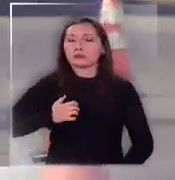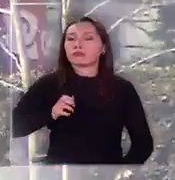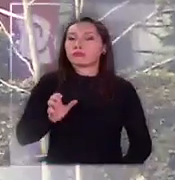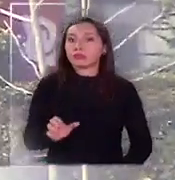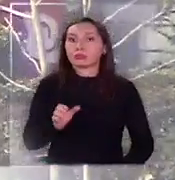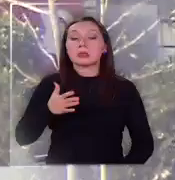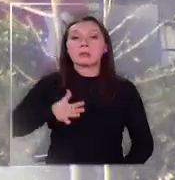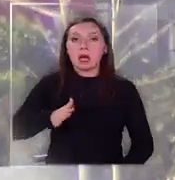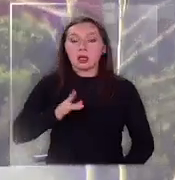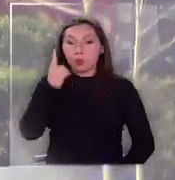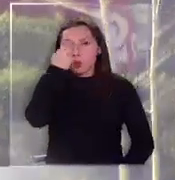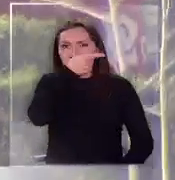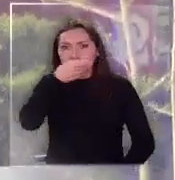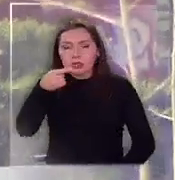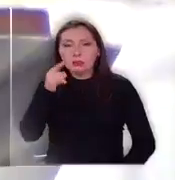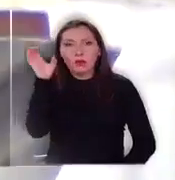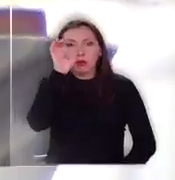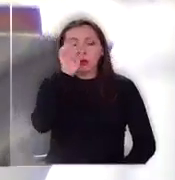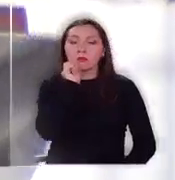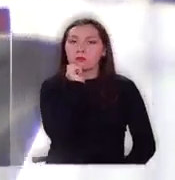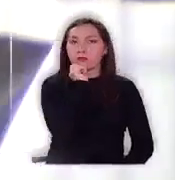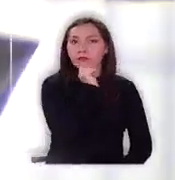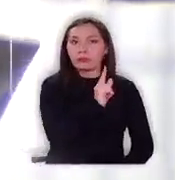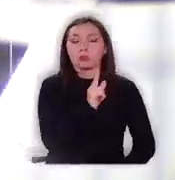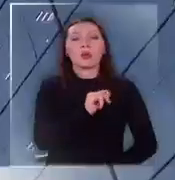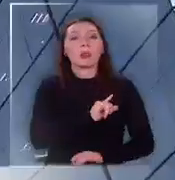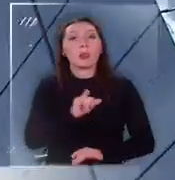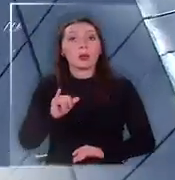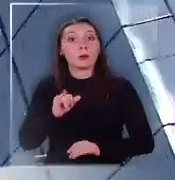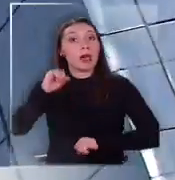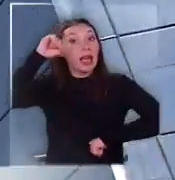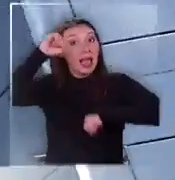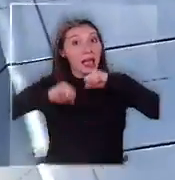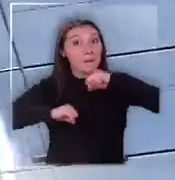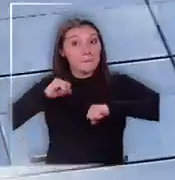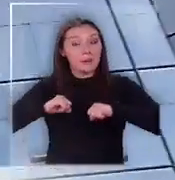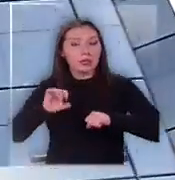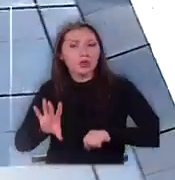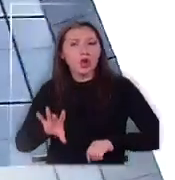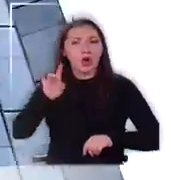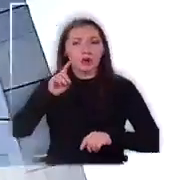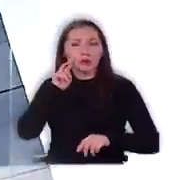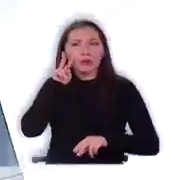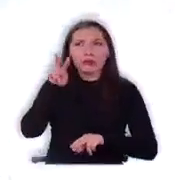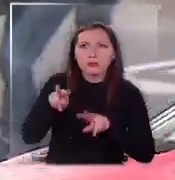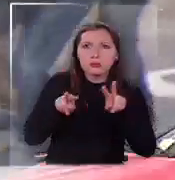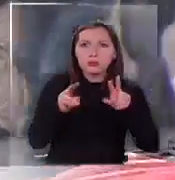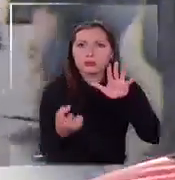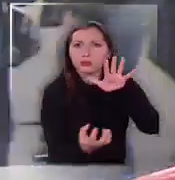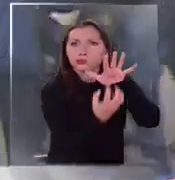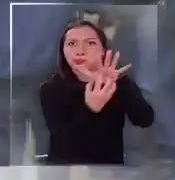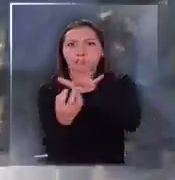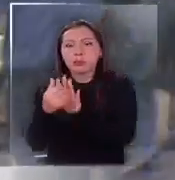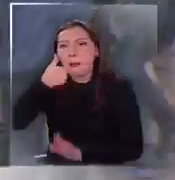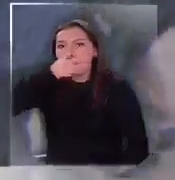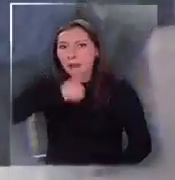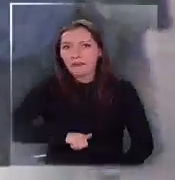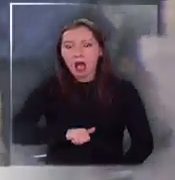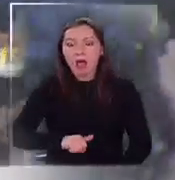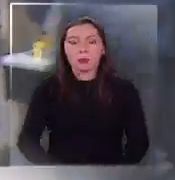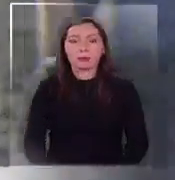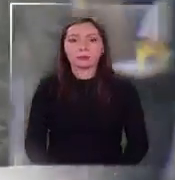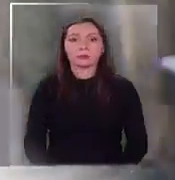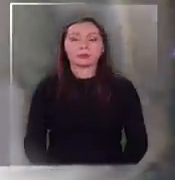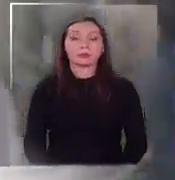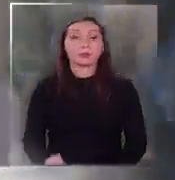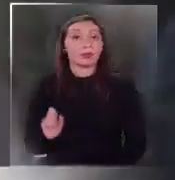Una semana demoró la Sofofa en poner la denuncia, lo hizo luego de que la empresa Profasis detectara la presencia de dispositivos de espionaje. En